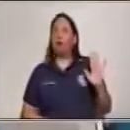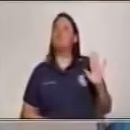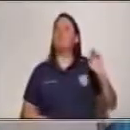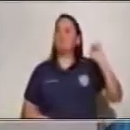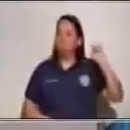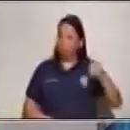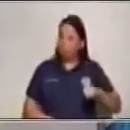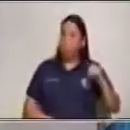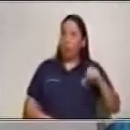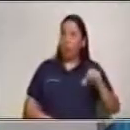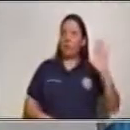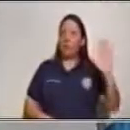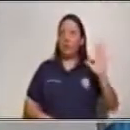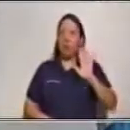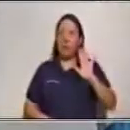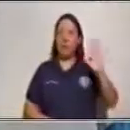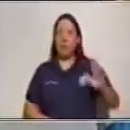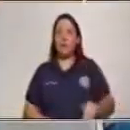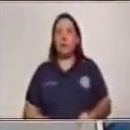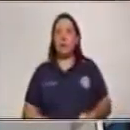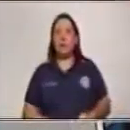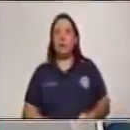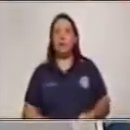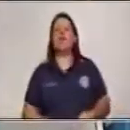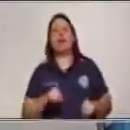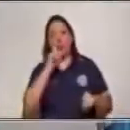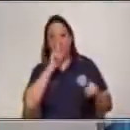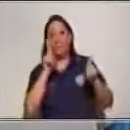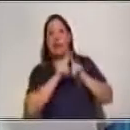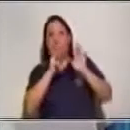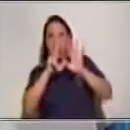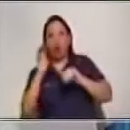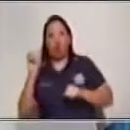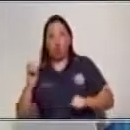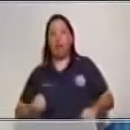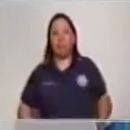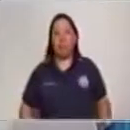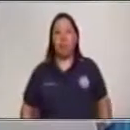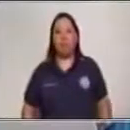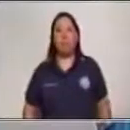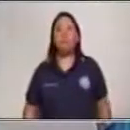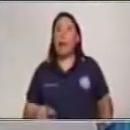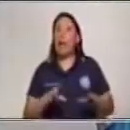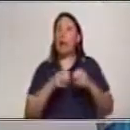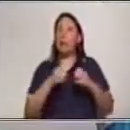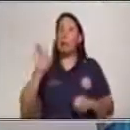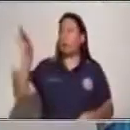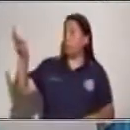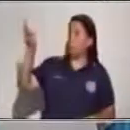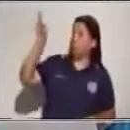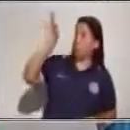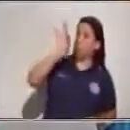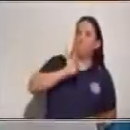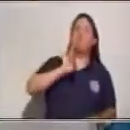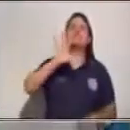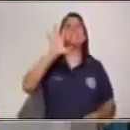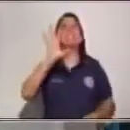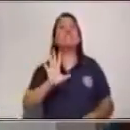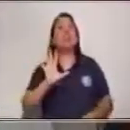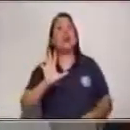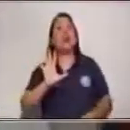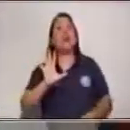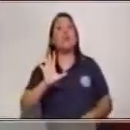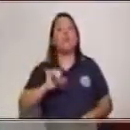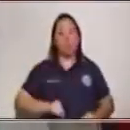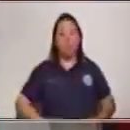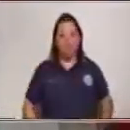que puede dividir al 55 y también al 80. Entonces tomamos el número